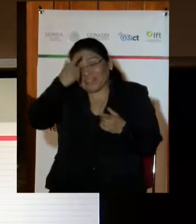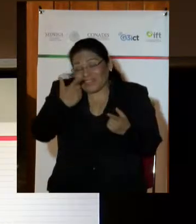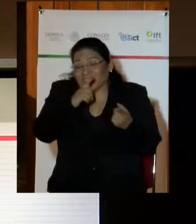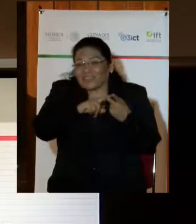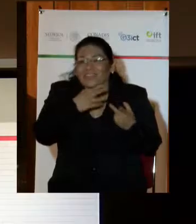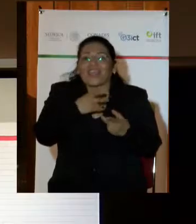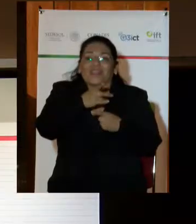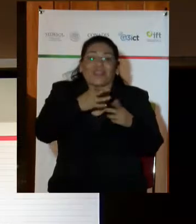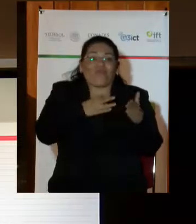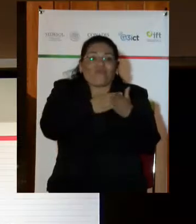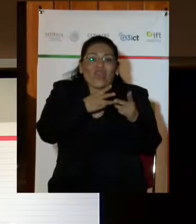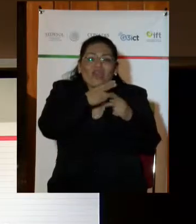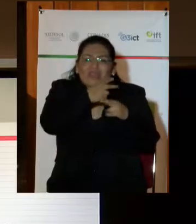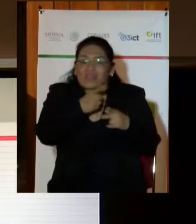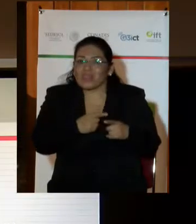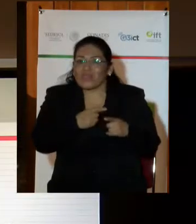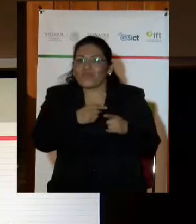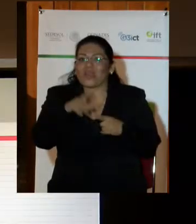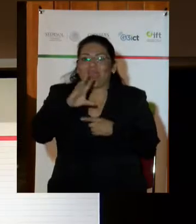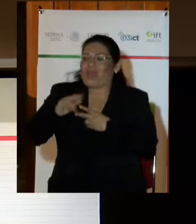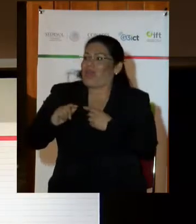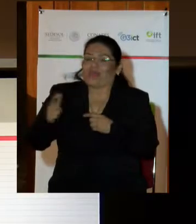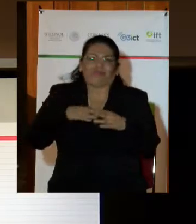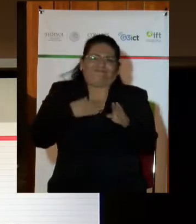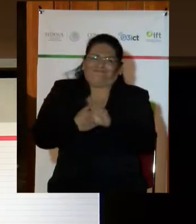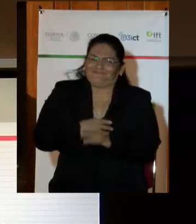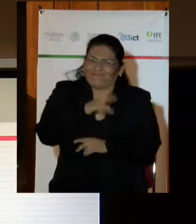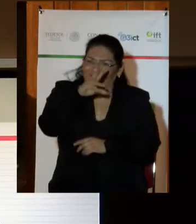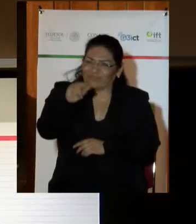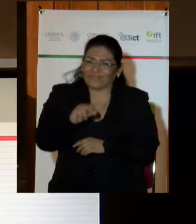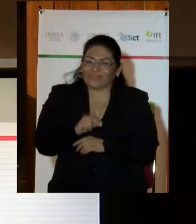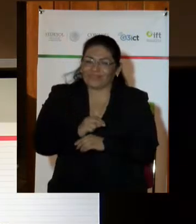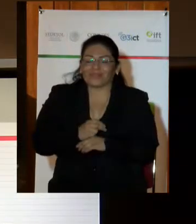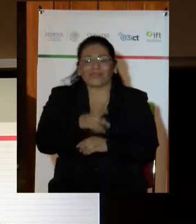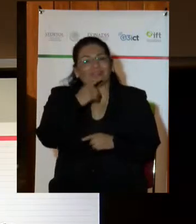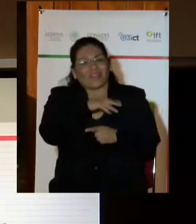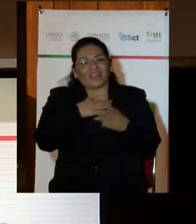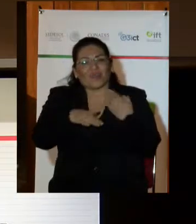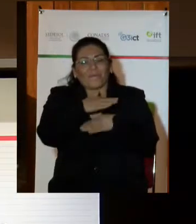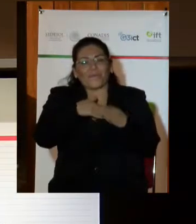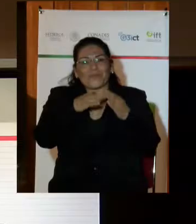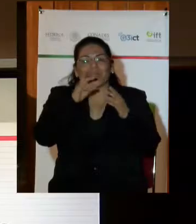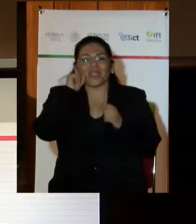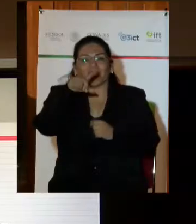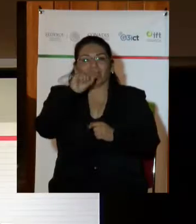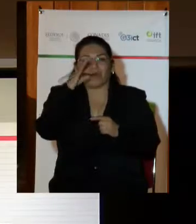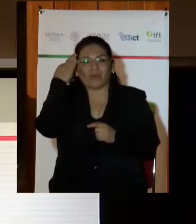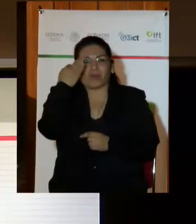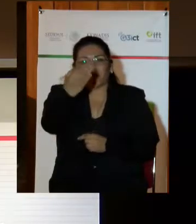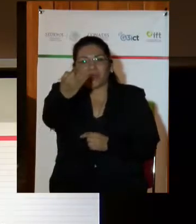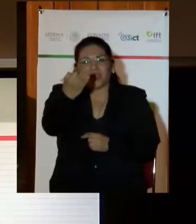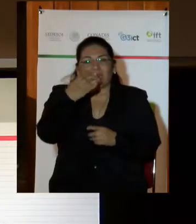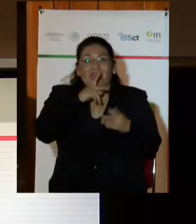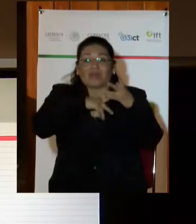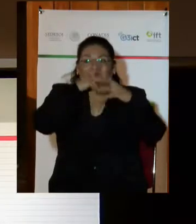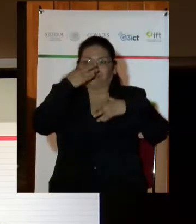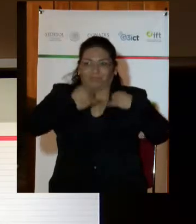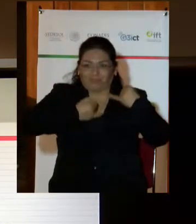dos. Una práctica que asusta en México, pero que no me parece